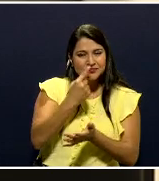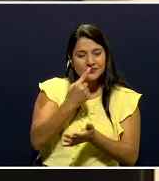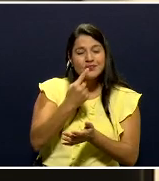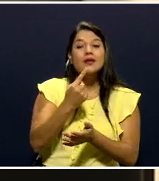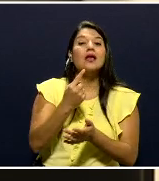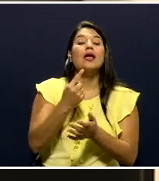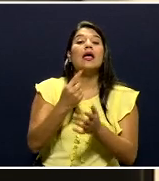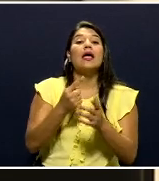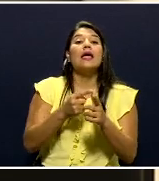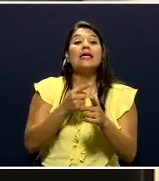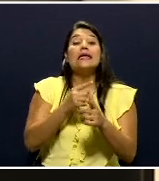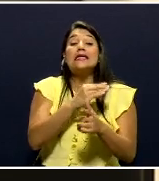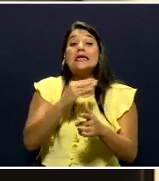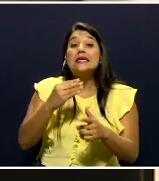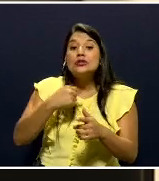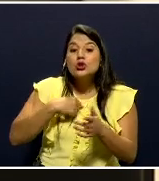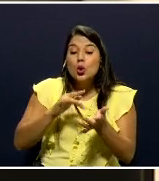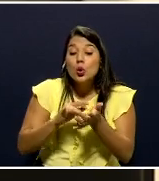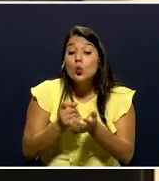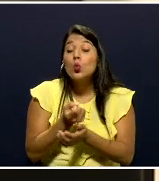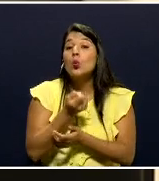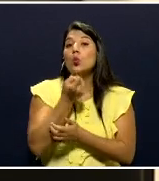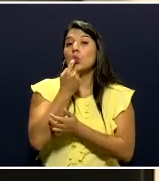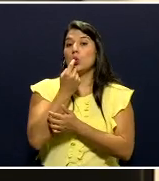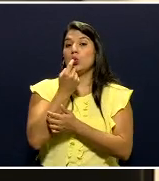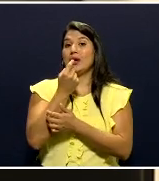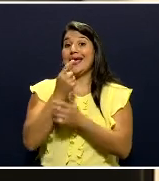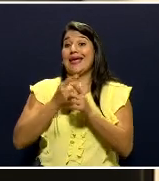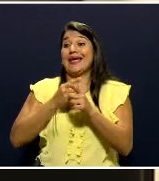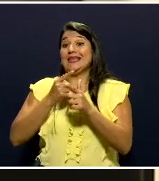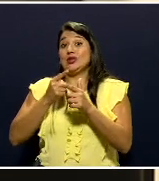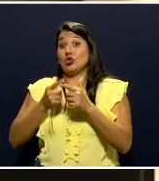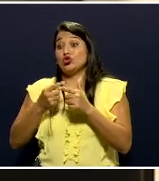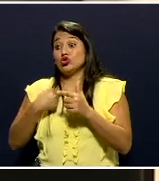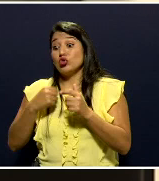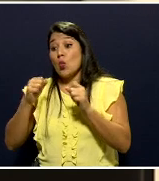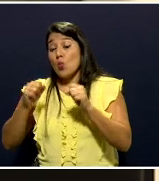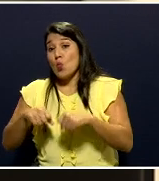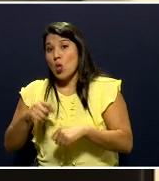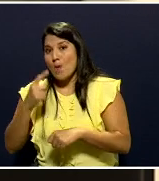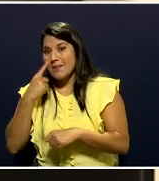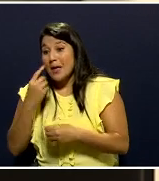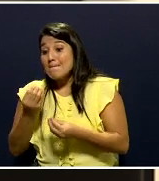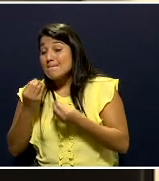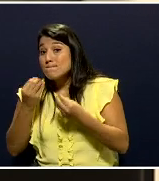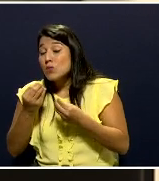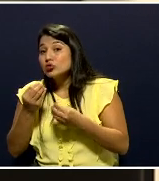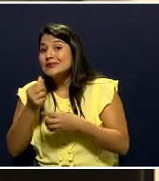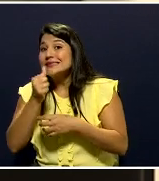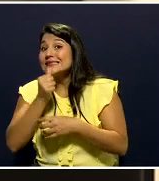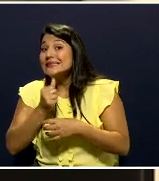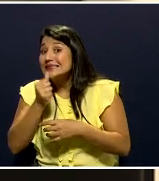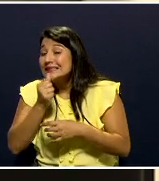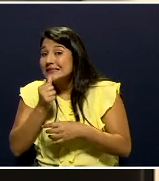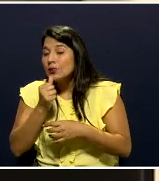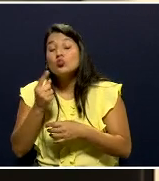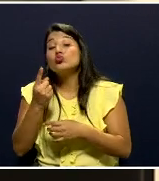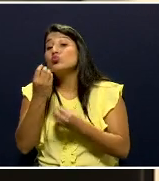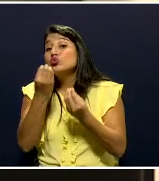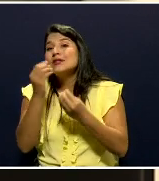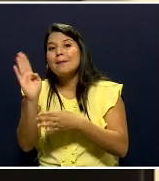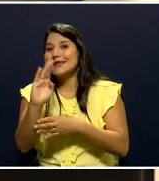bacteriana, lo que yo voy a ver entonces es que una gran parte de las bacterias que no son resistentes a estos antibióticos van a